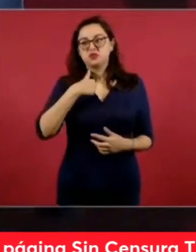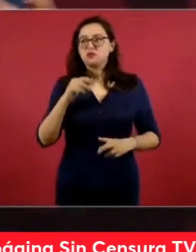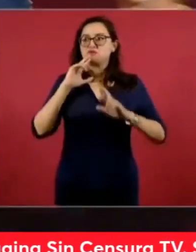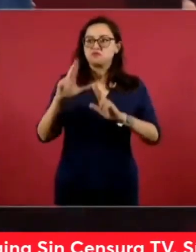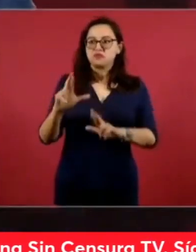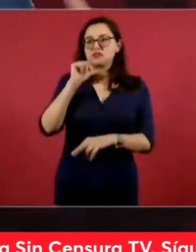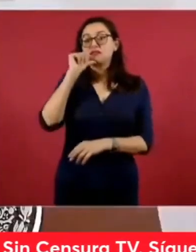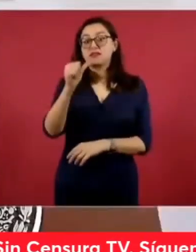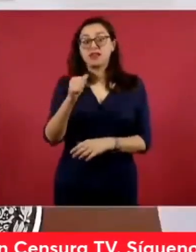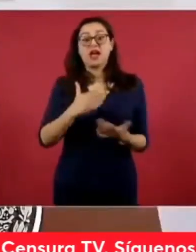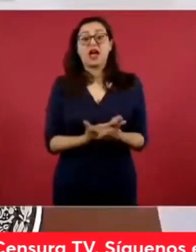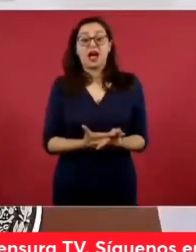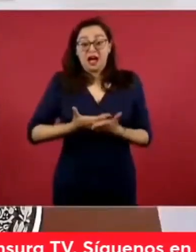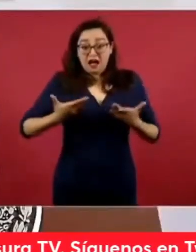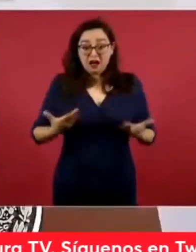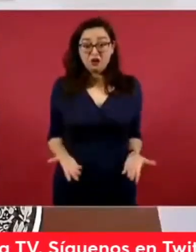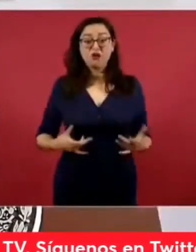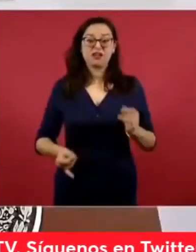pero